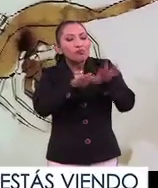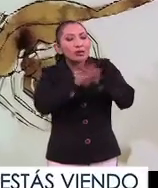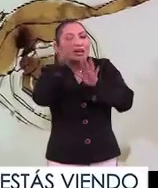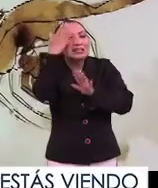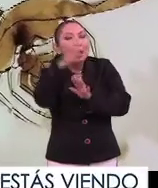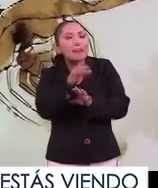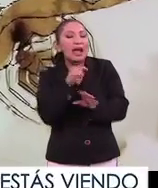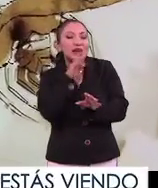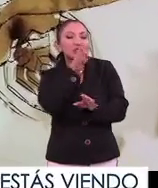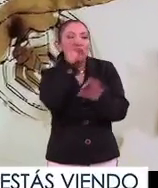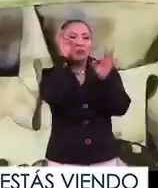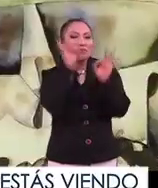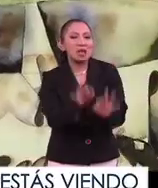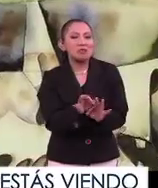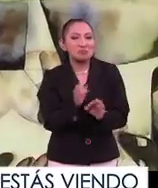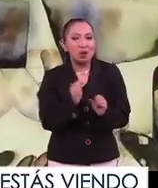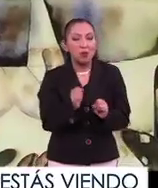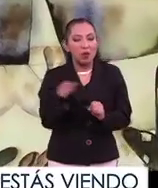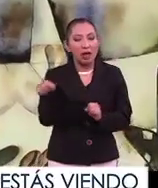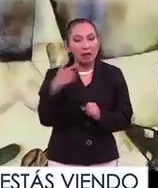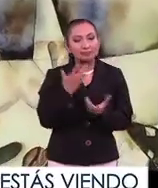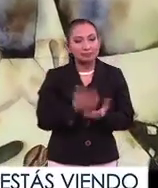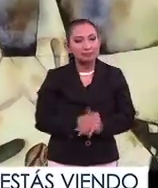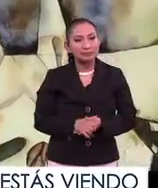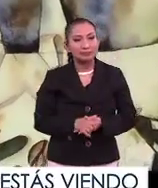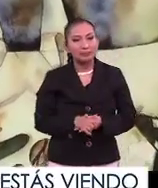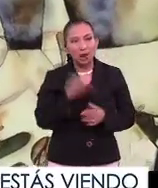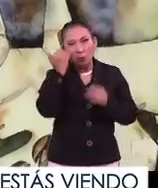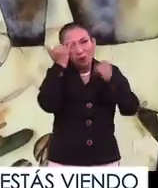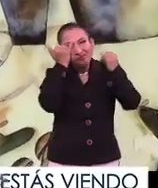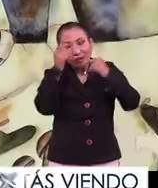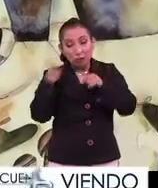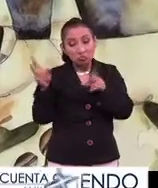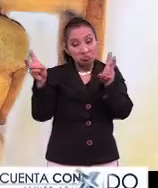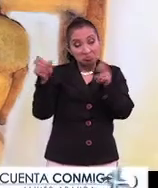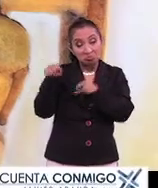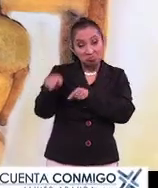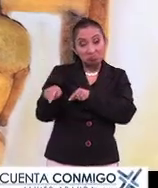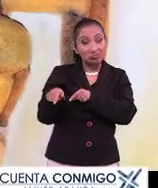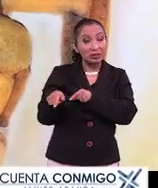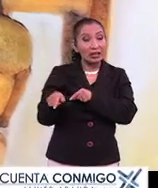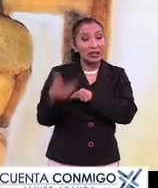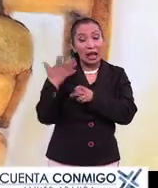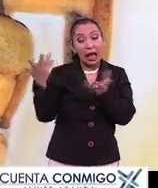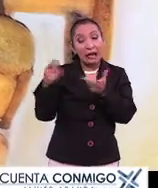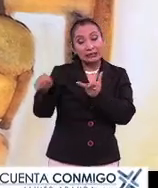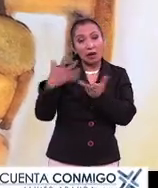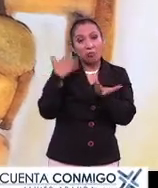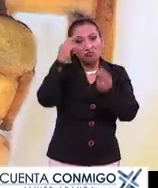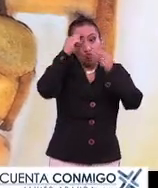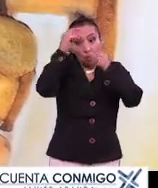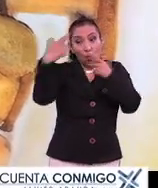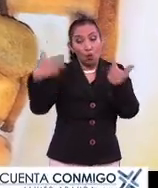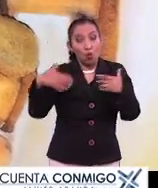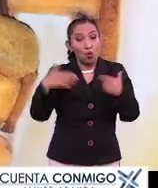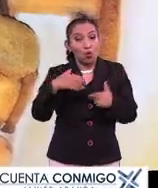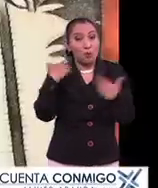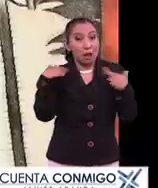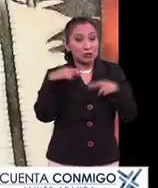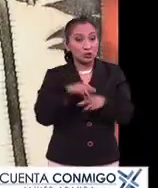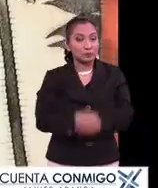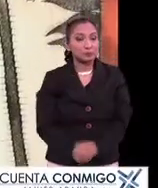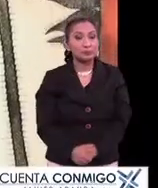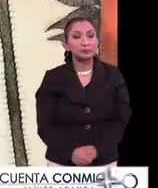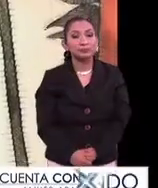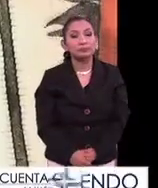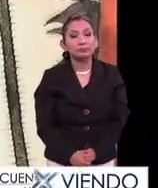bien. Creo que por ahí sería, ¿no?, el asunto, y es lo que hace la genialidad del